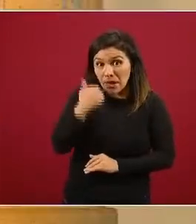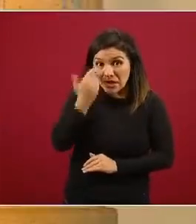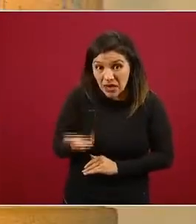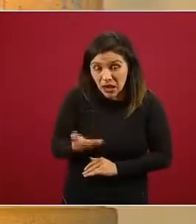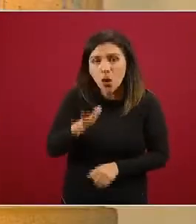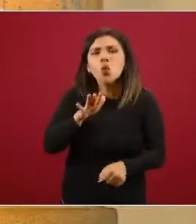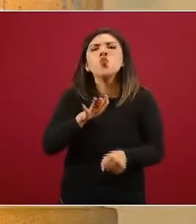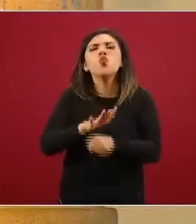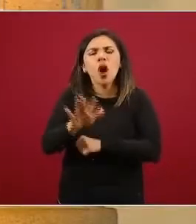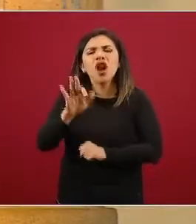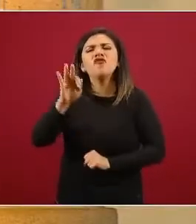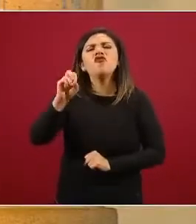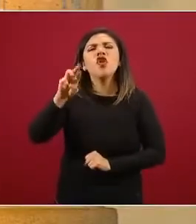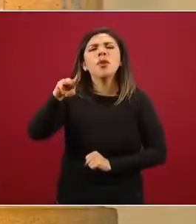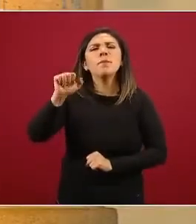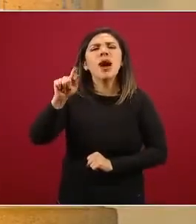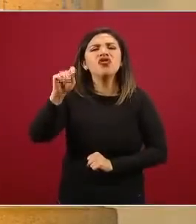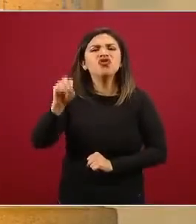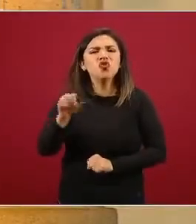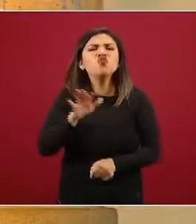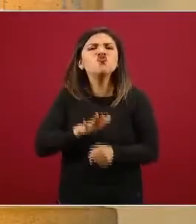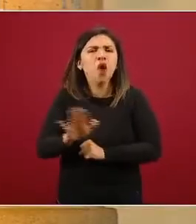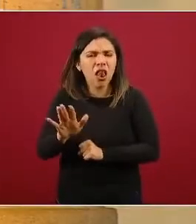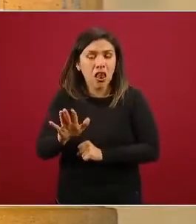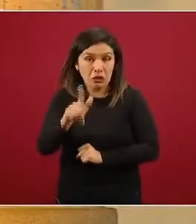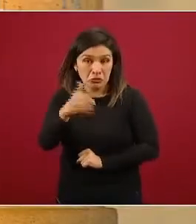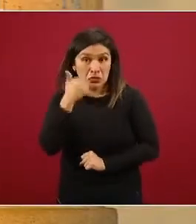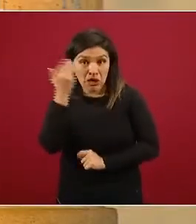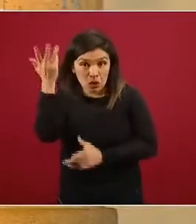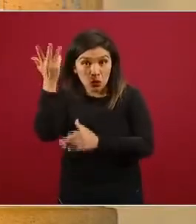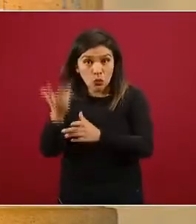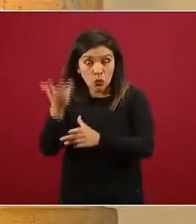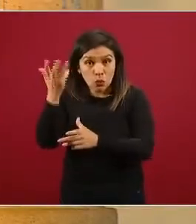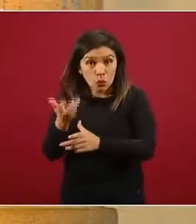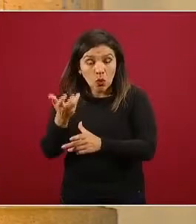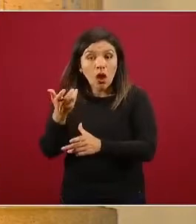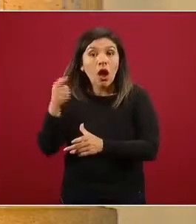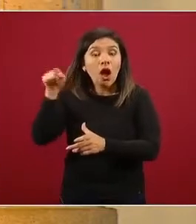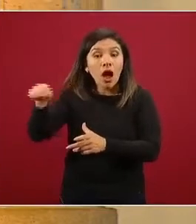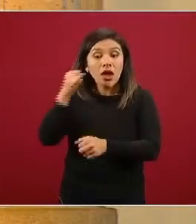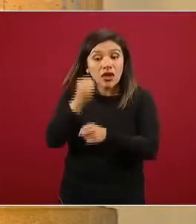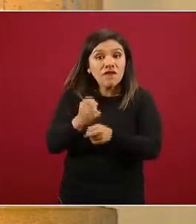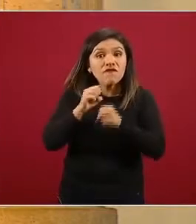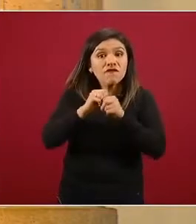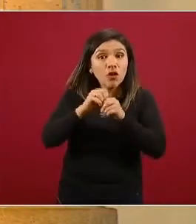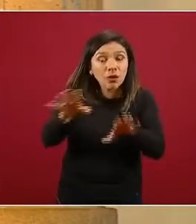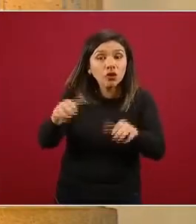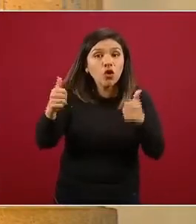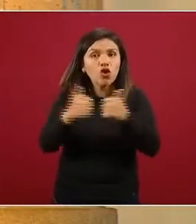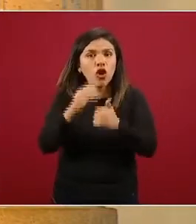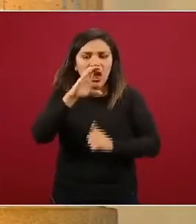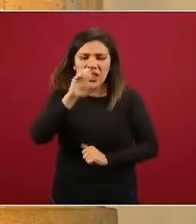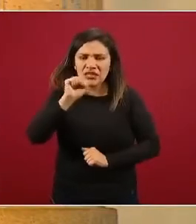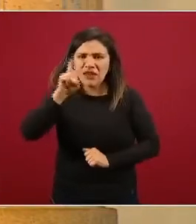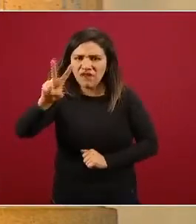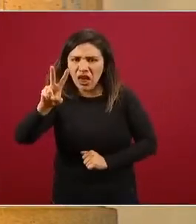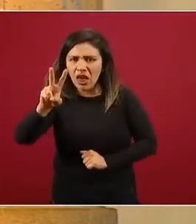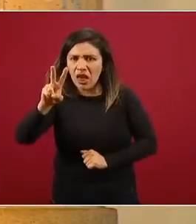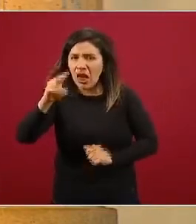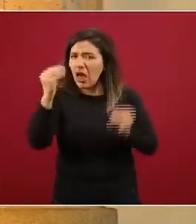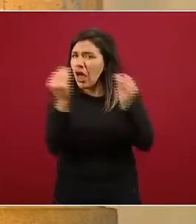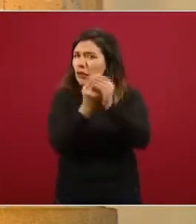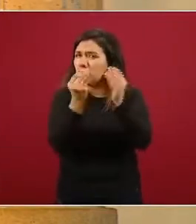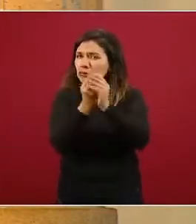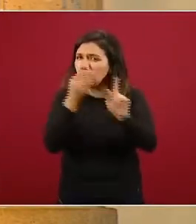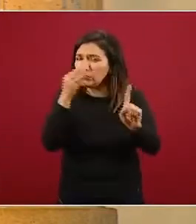qué formato quiere descargar la imagen y si uno quiere descargar los datos en formato CSV